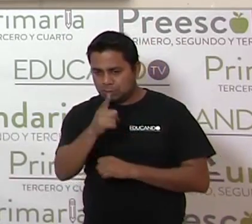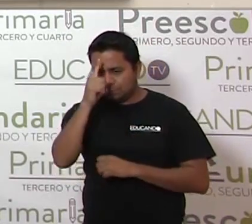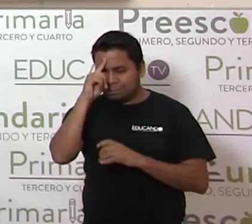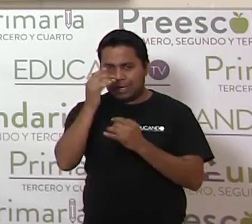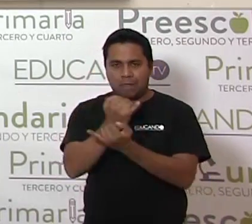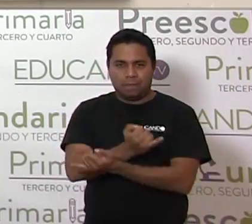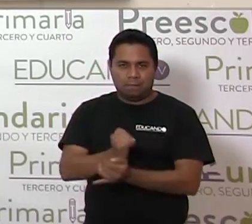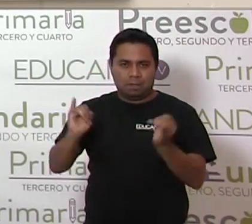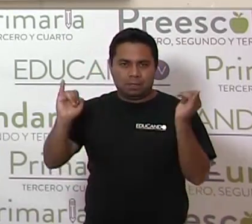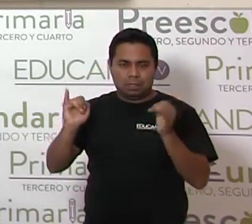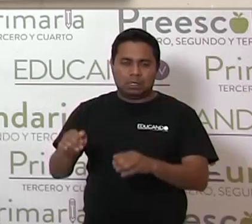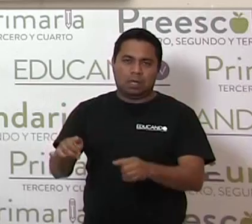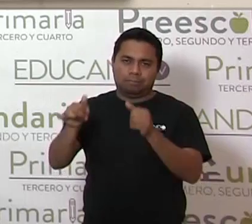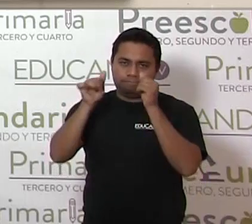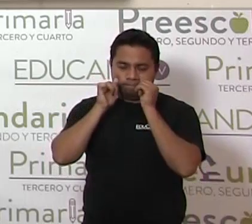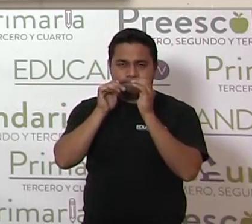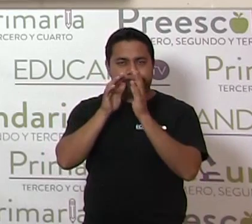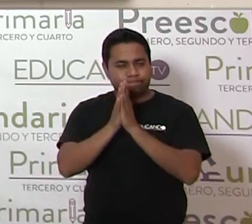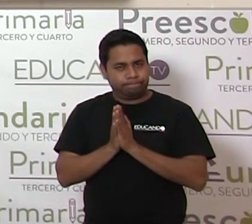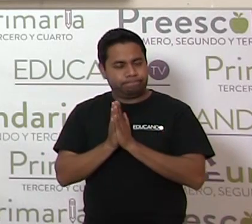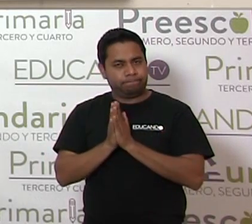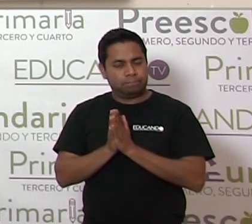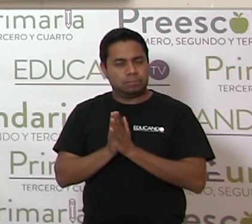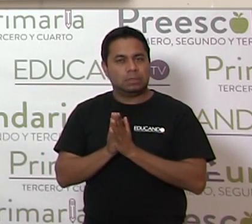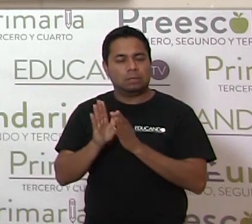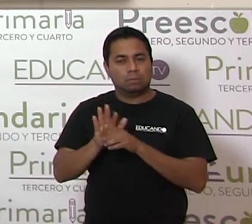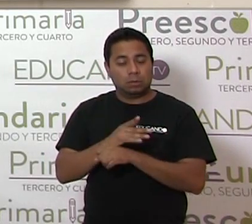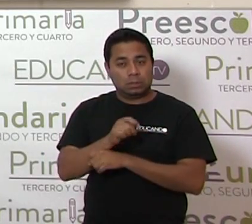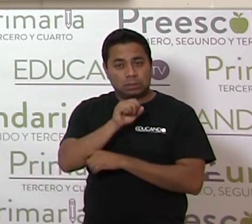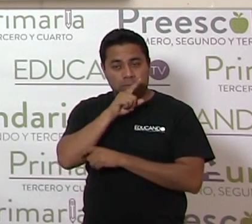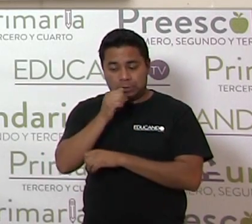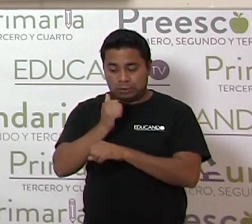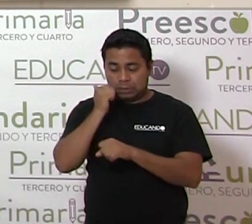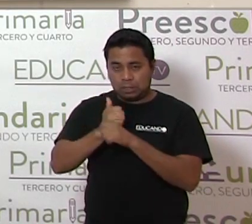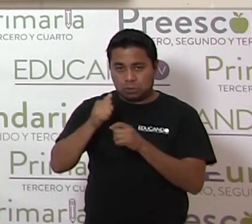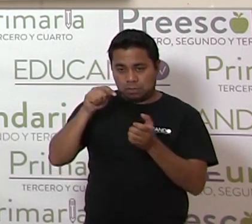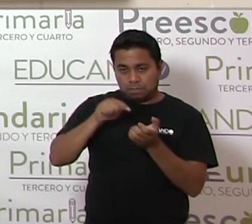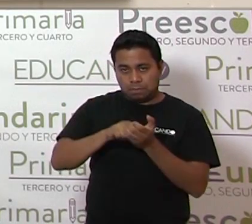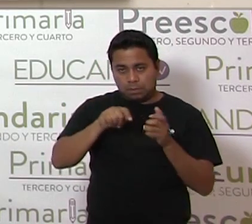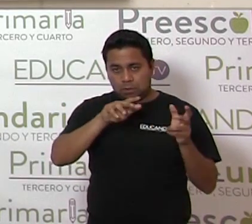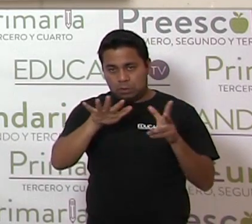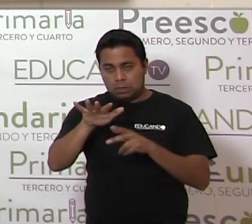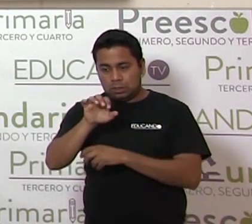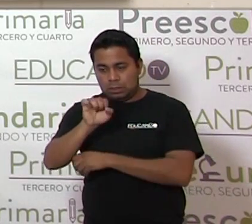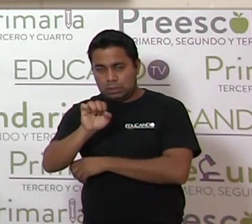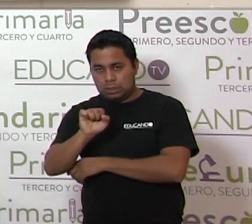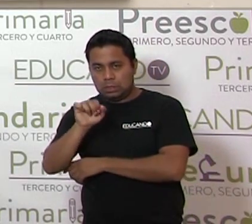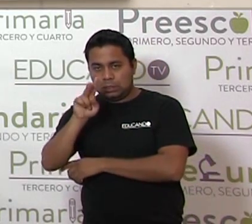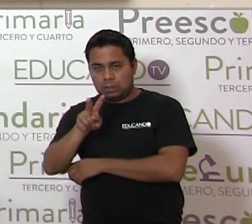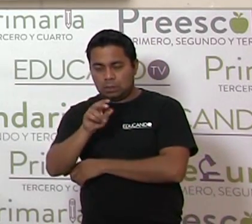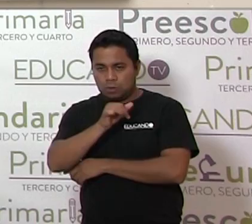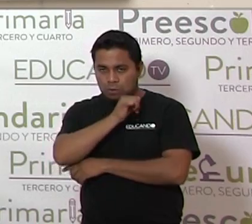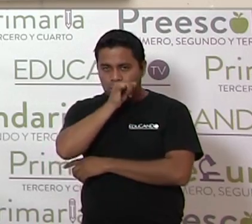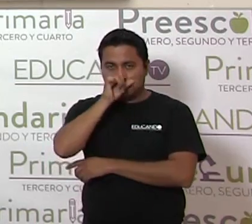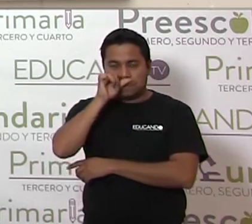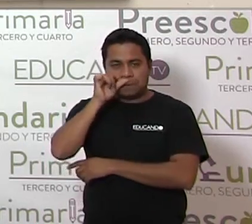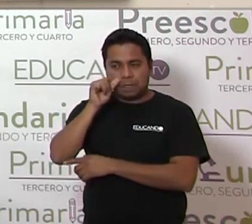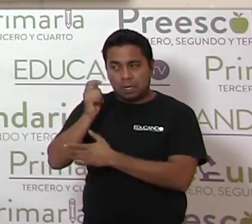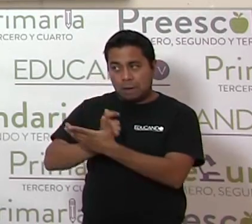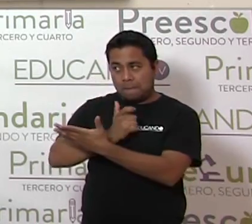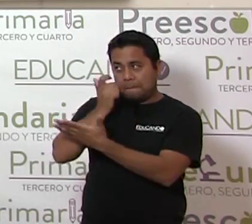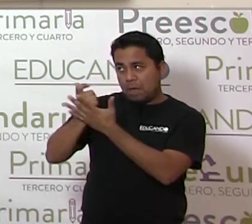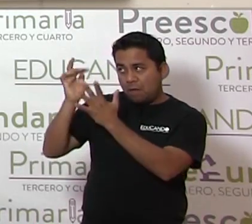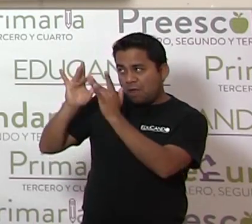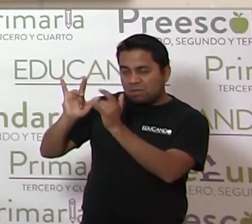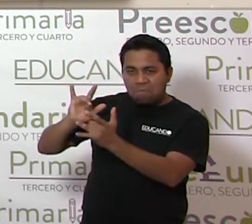independencia. Mucha atención, porque también en 1862 Juárez suspende los pagos a